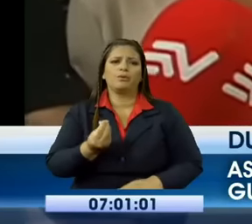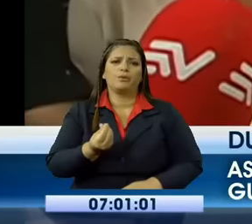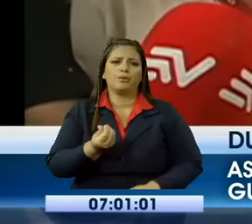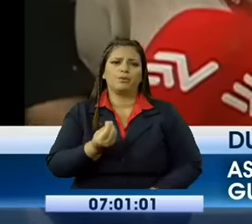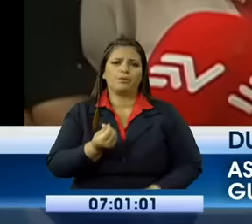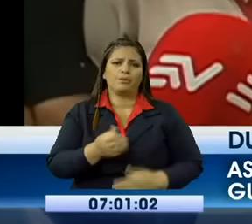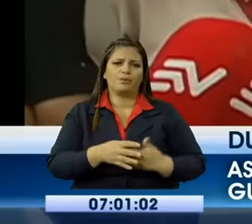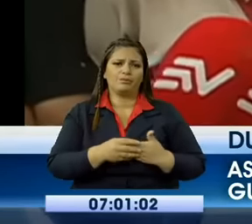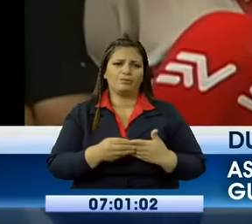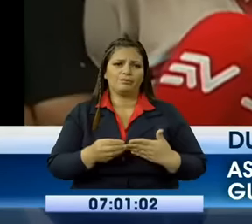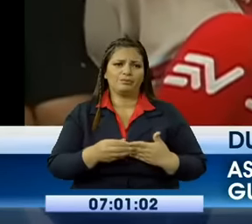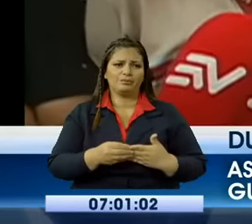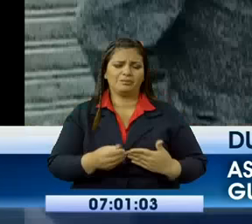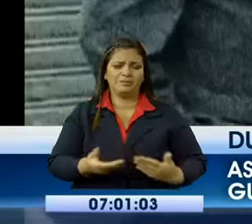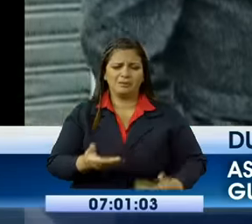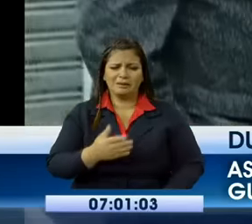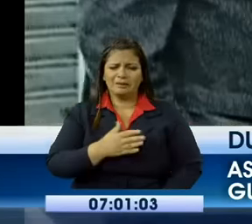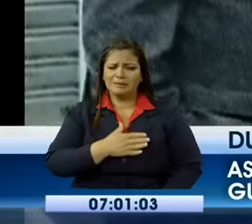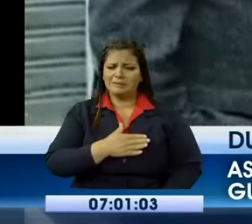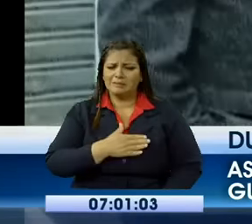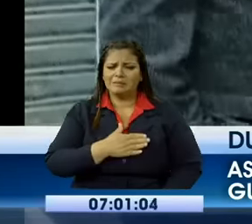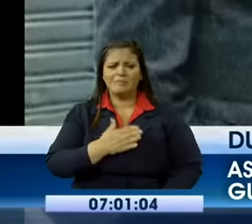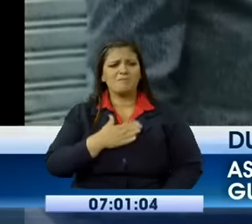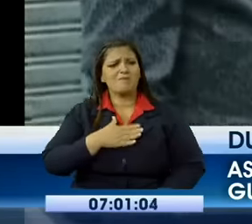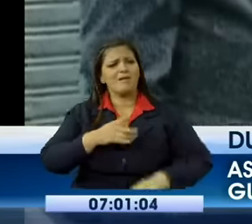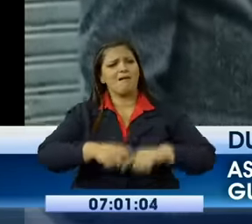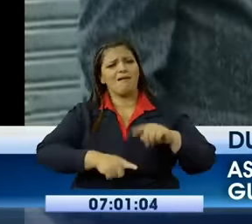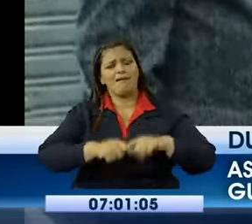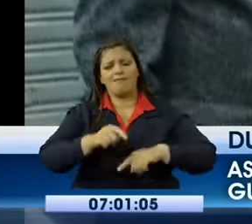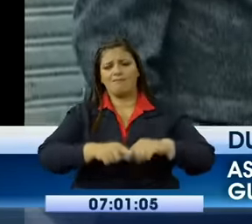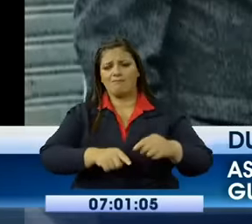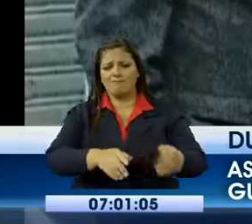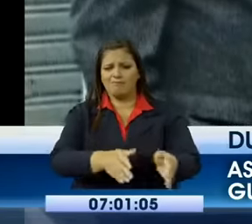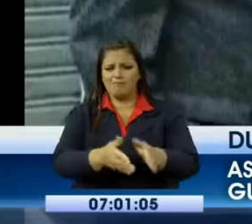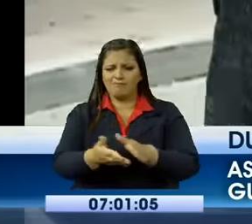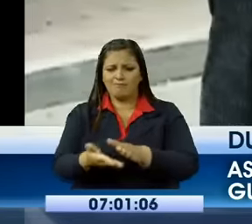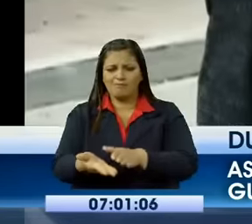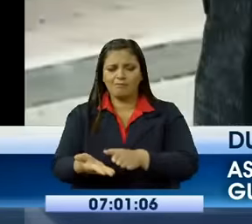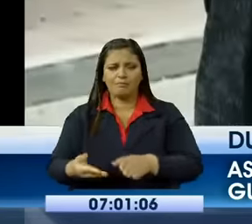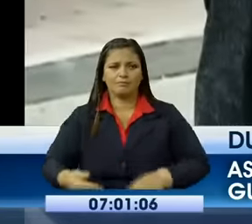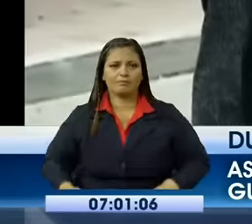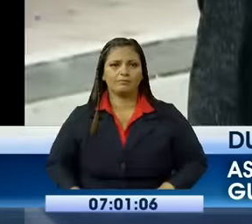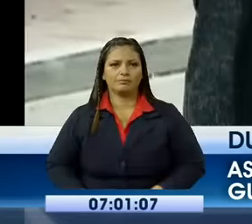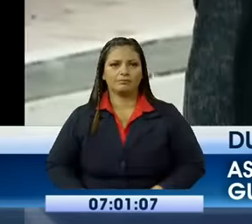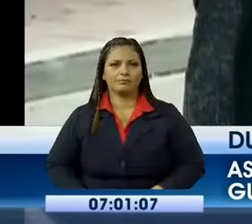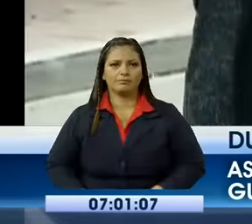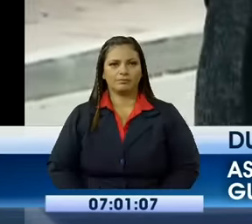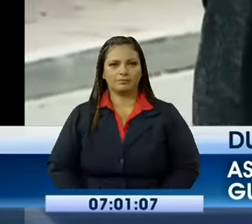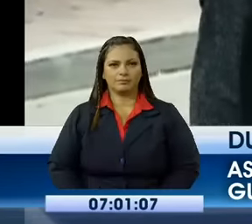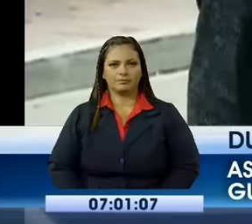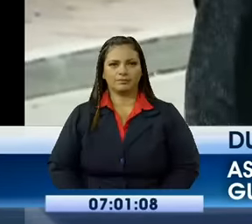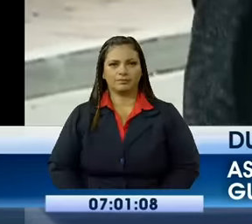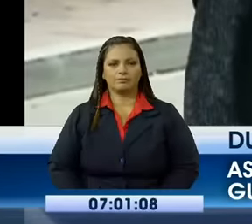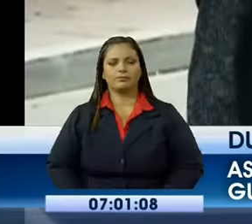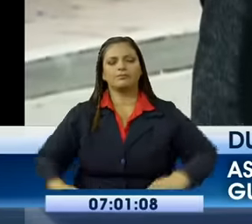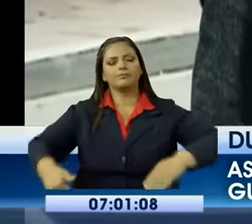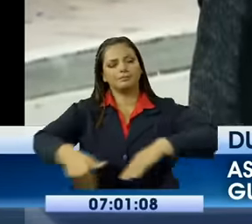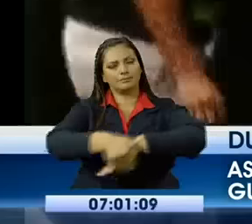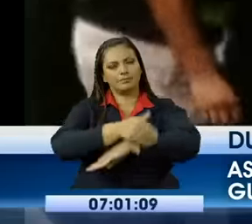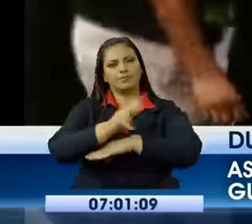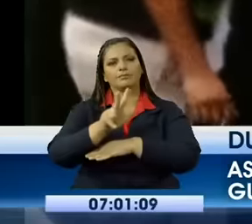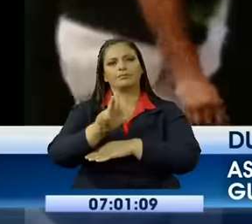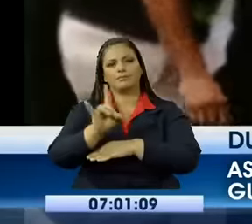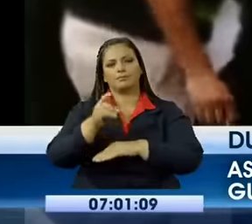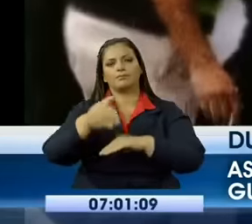han quitado la vida a mi amigo. La escena de tipología cerrada se registró en este negocio ubicado en la 38 y